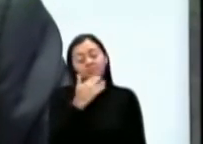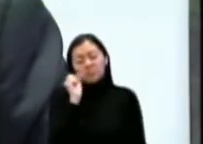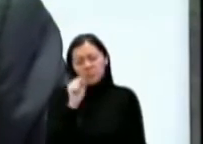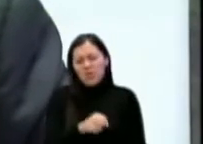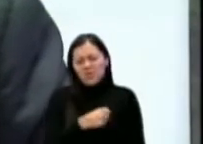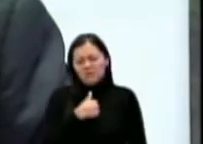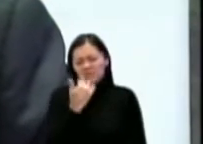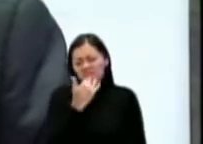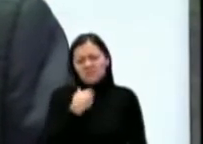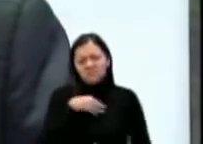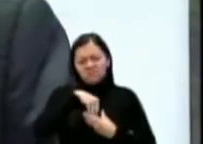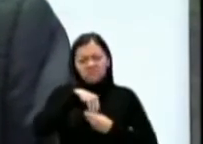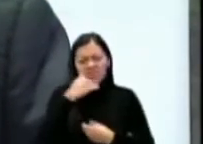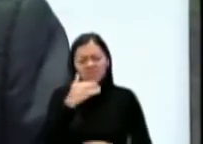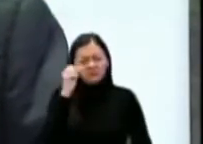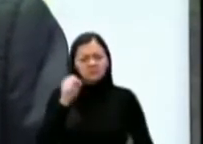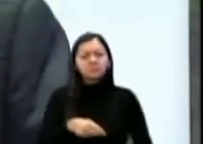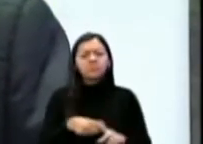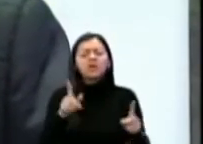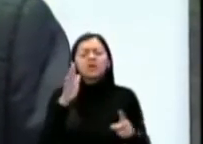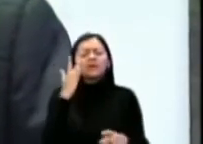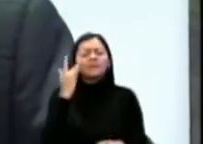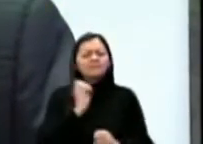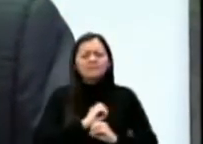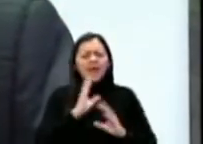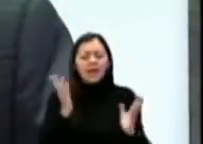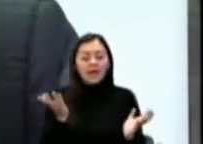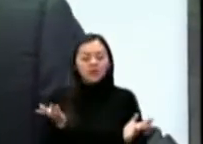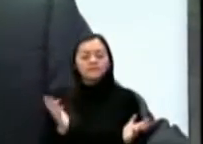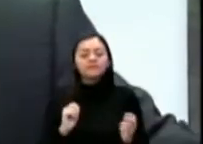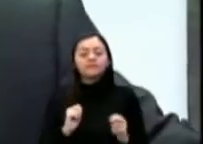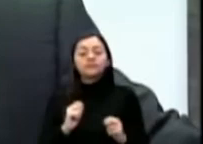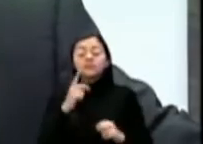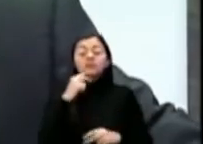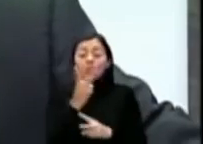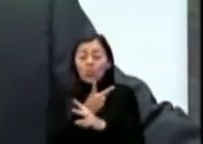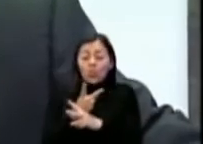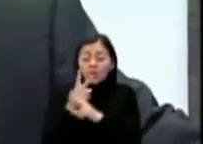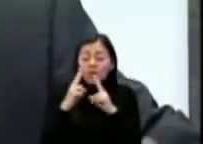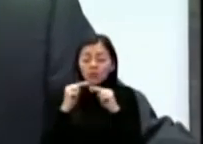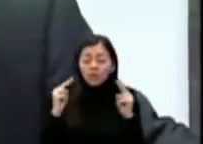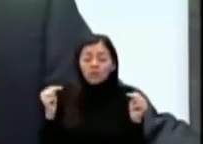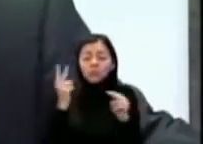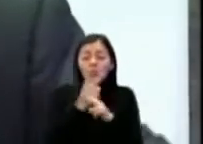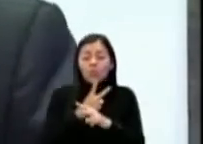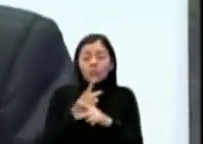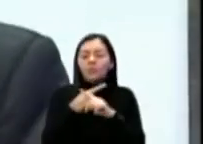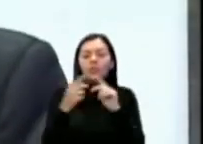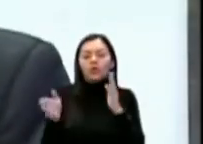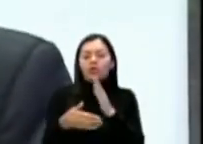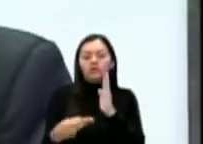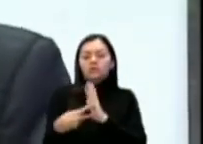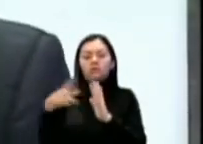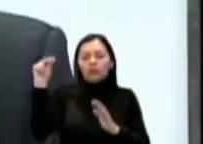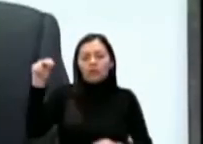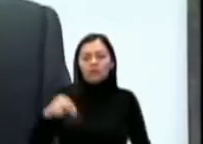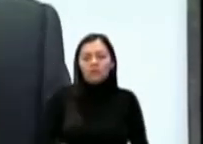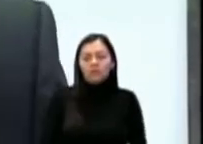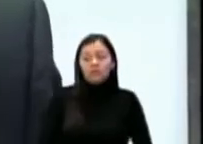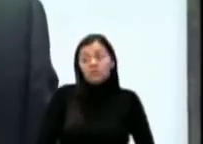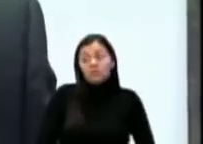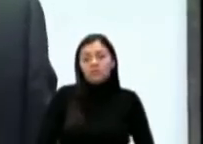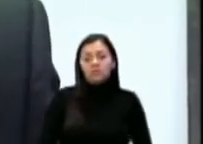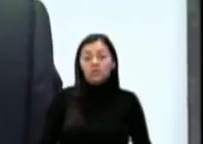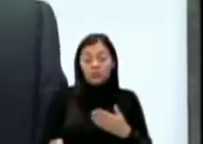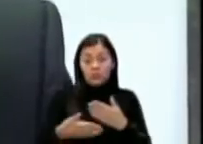dice en éste cuidamos la naturaleza de la pachamama pero no a las cocinas de inducción cosa que si